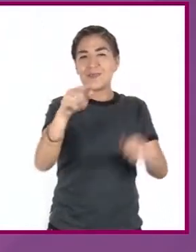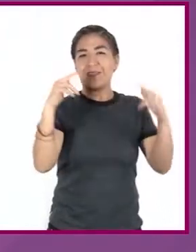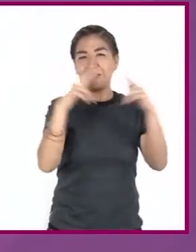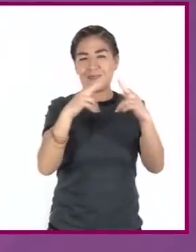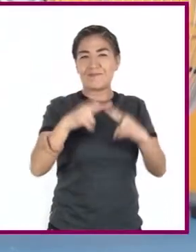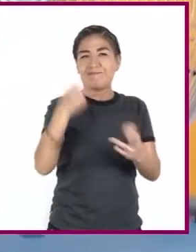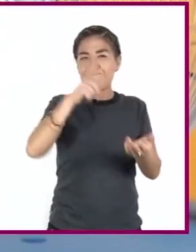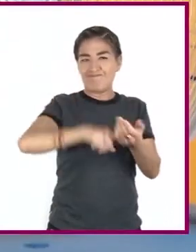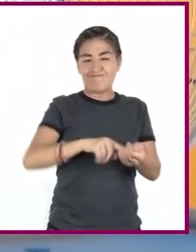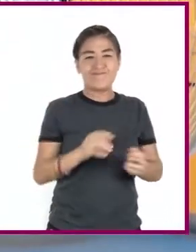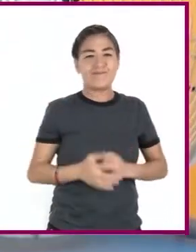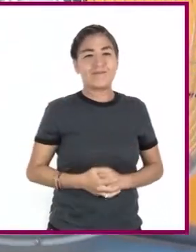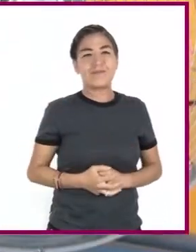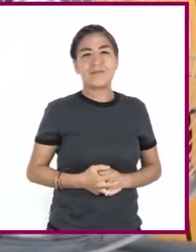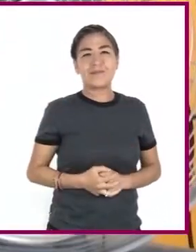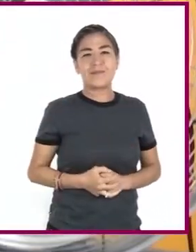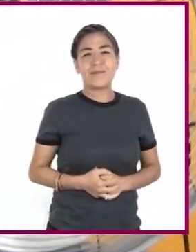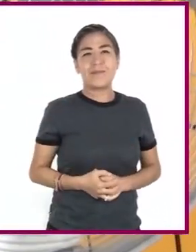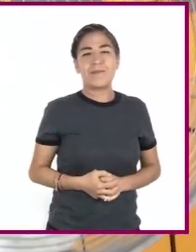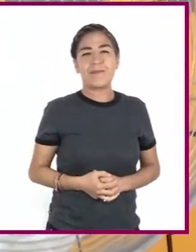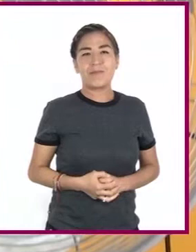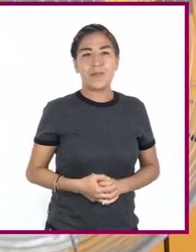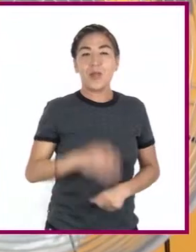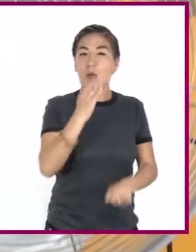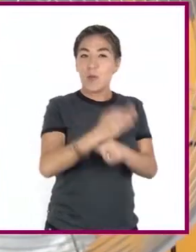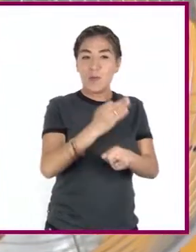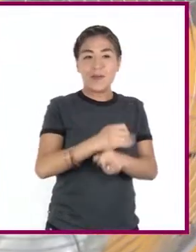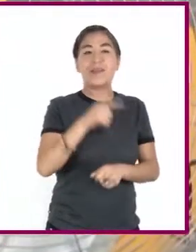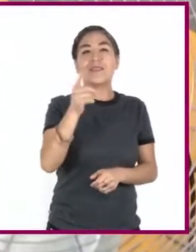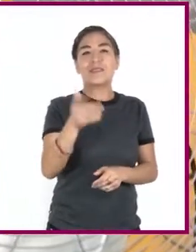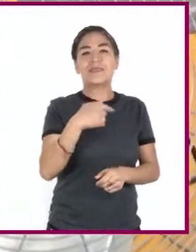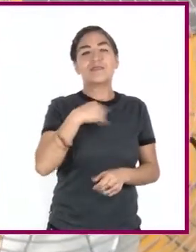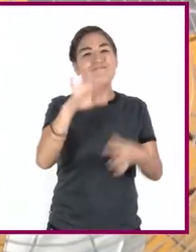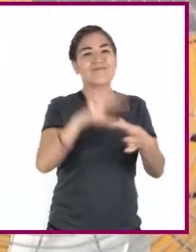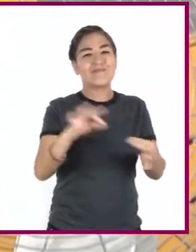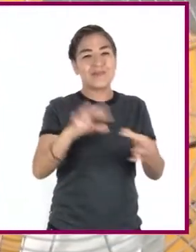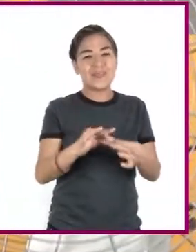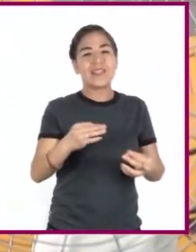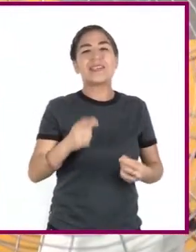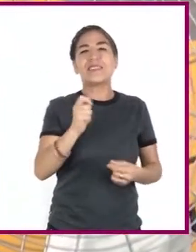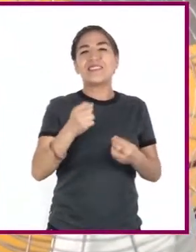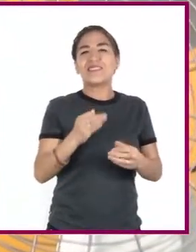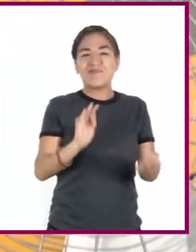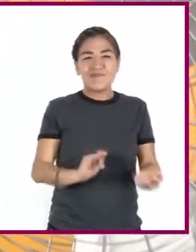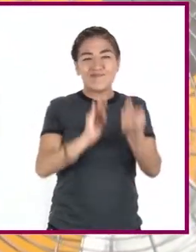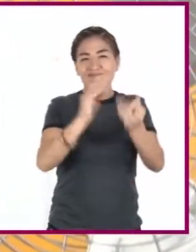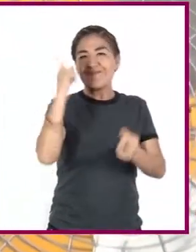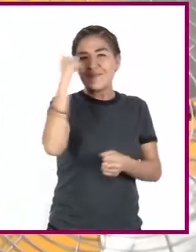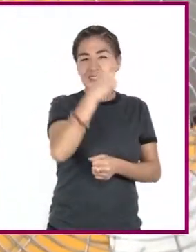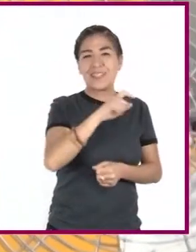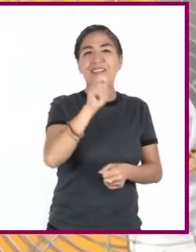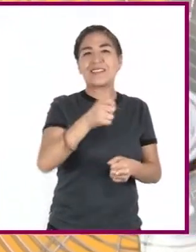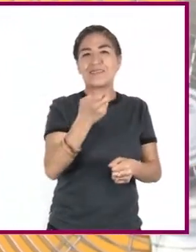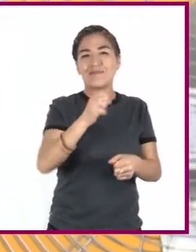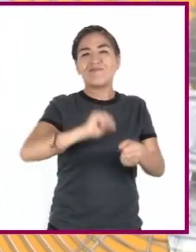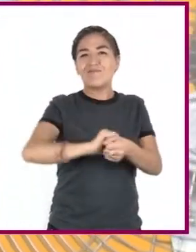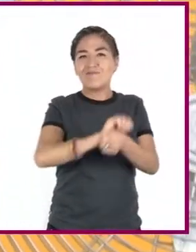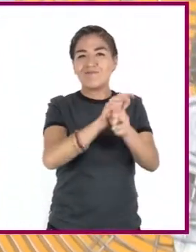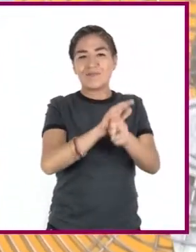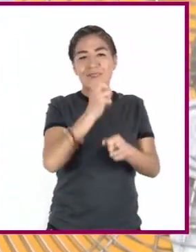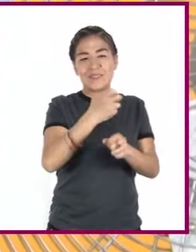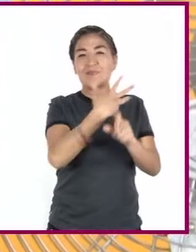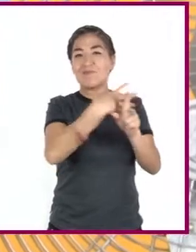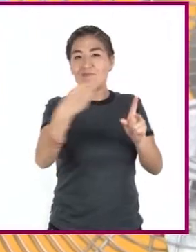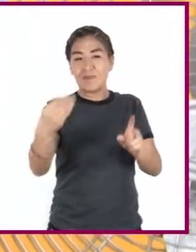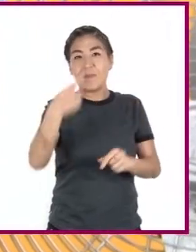hogares. Permítame contarle que actualmente estamos enfrentando una pandemia y para disminuir